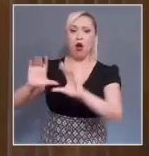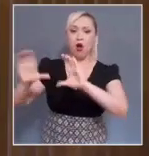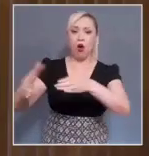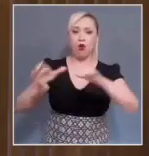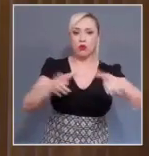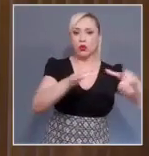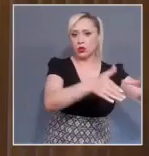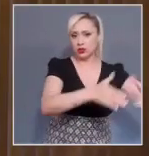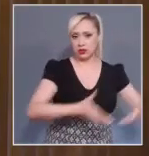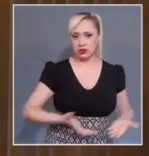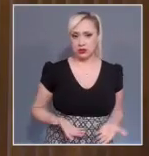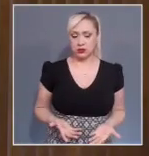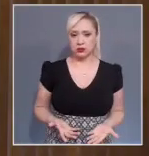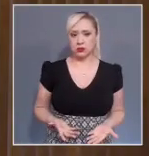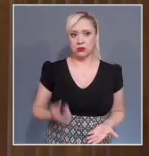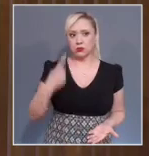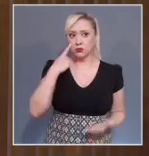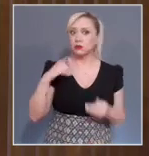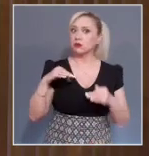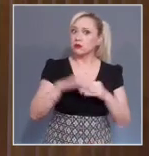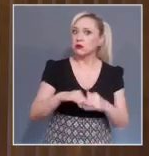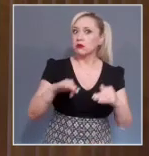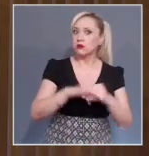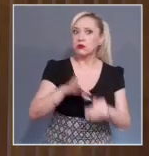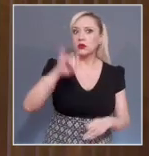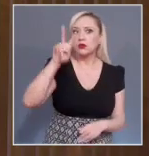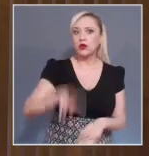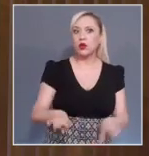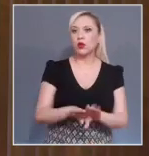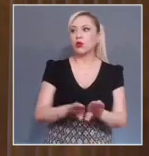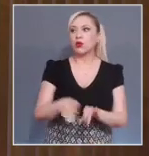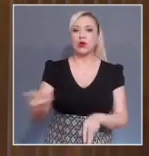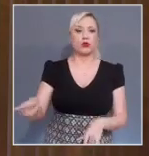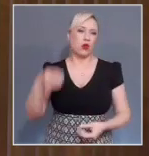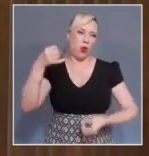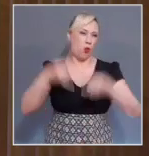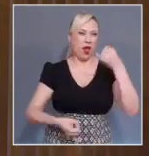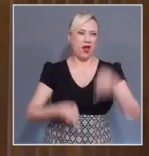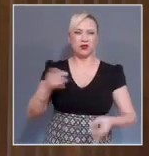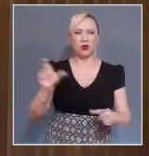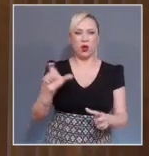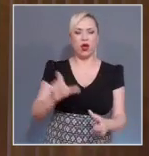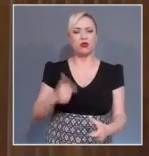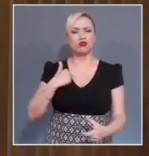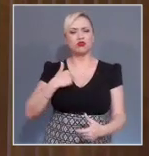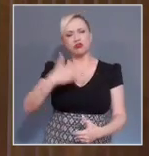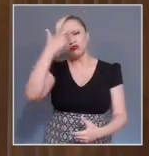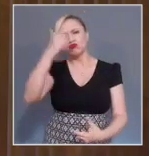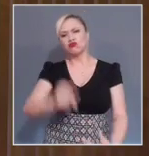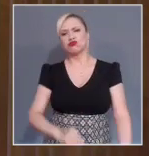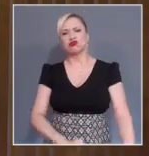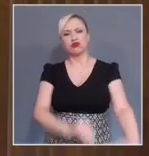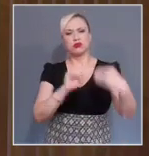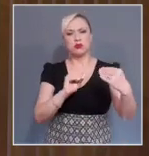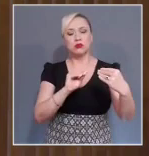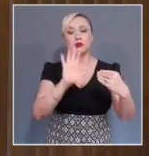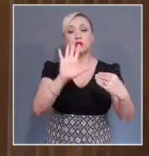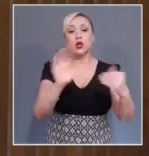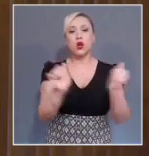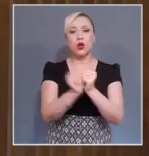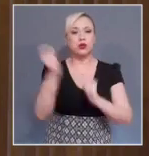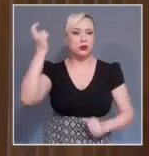más necesario que los argumentos que justifiquen la aplicación del derecho devengan de la racionalidad del